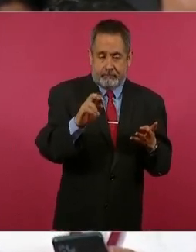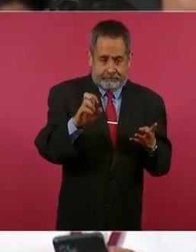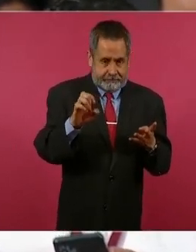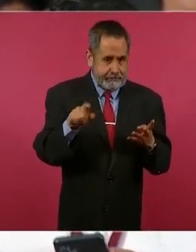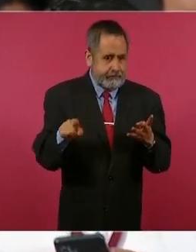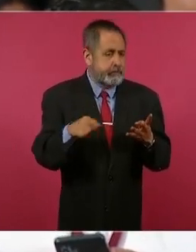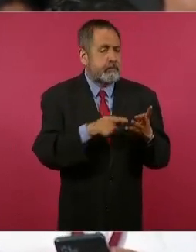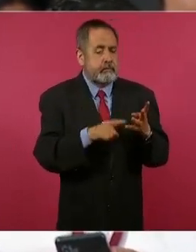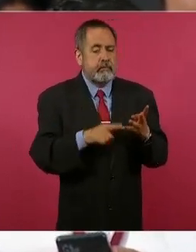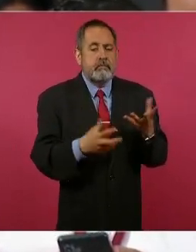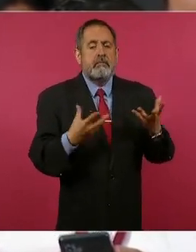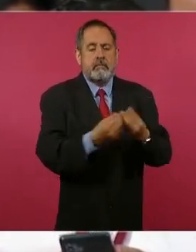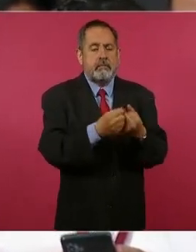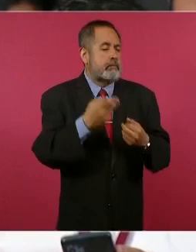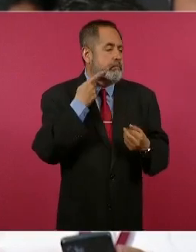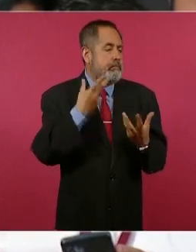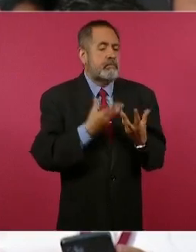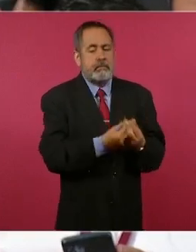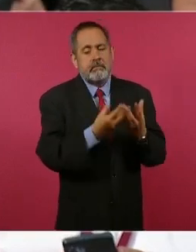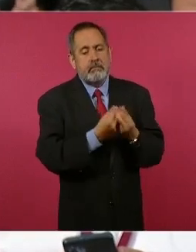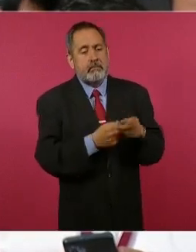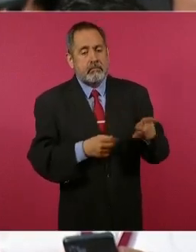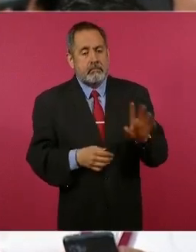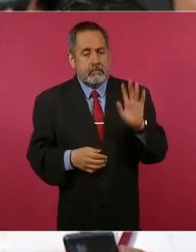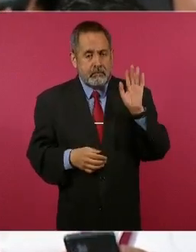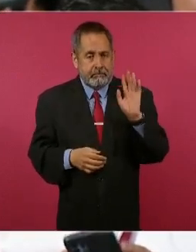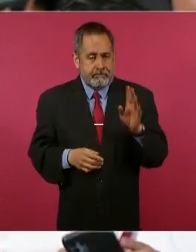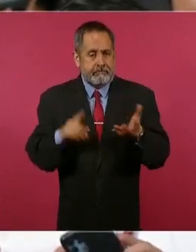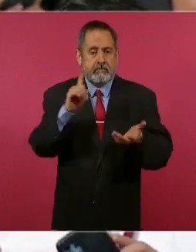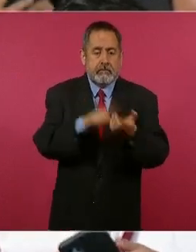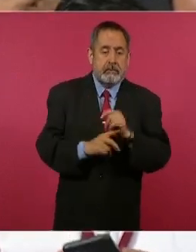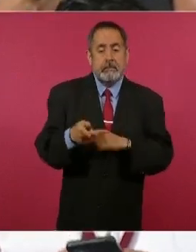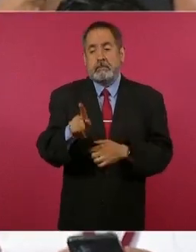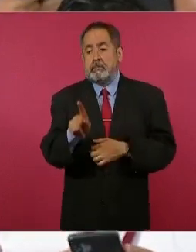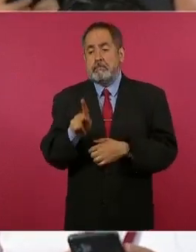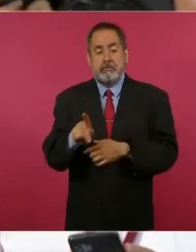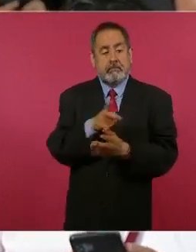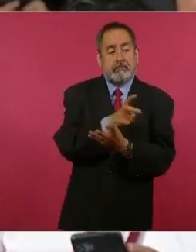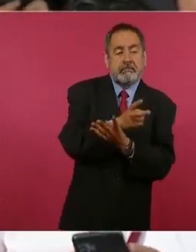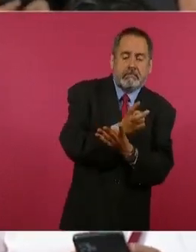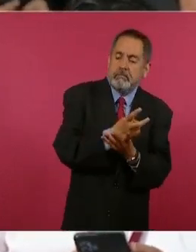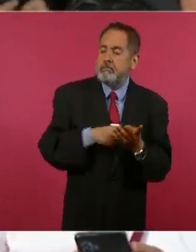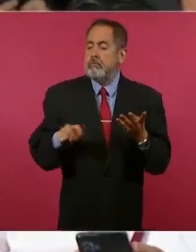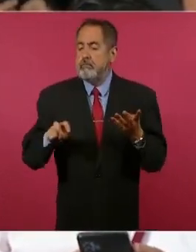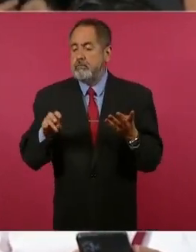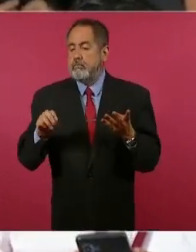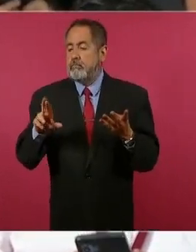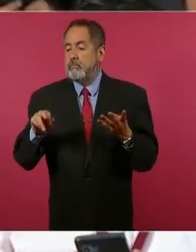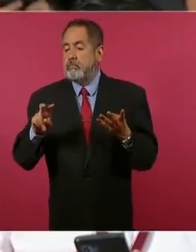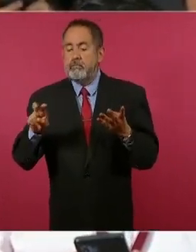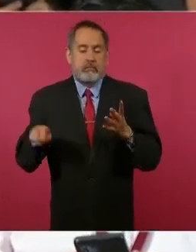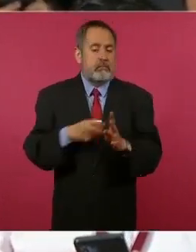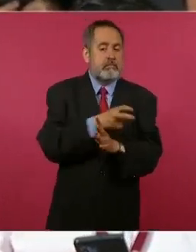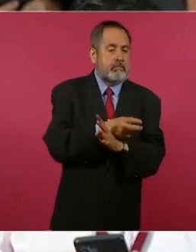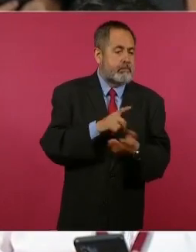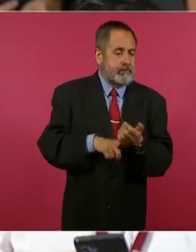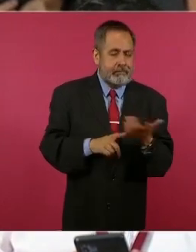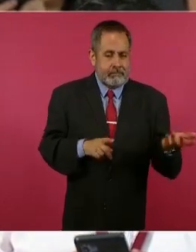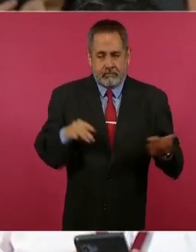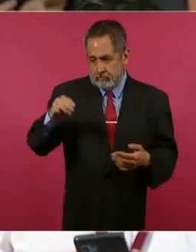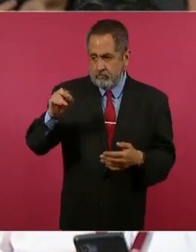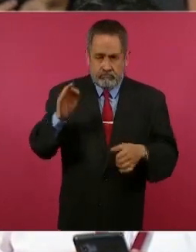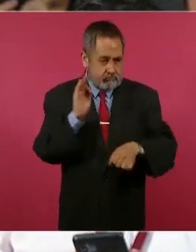pues desde un principio identificado como el caballo de Troya de Morena la propuso el propio Movimiento